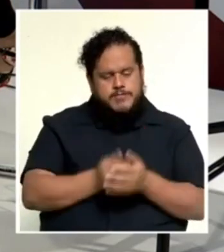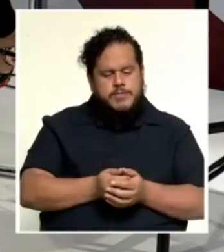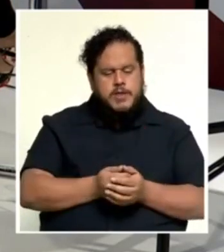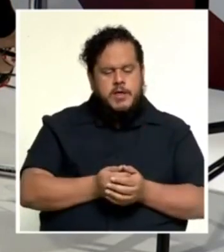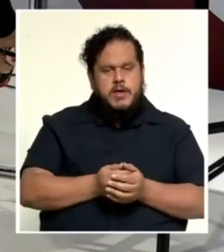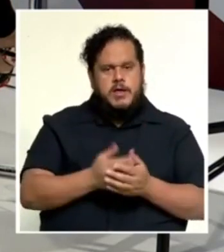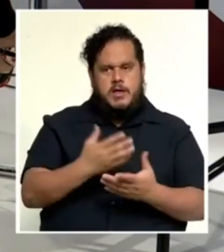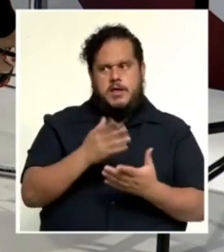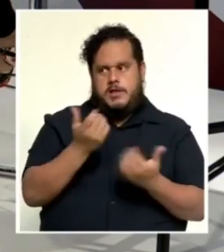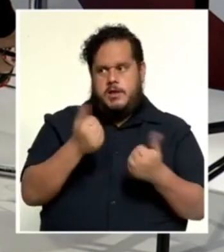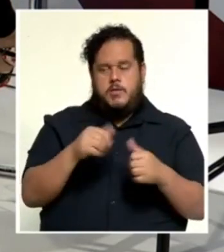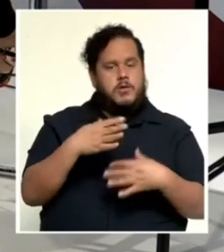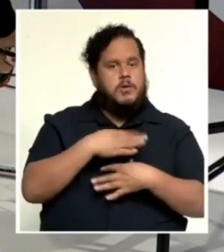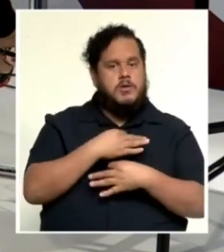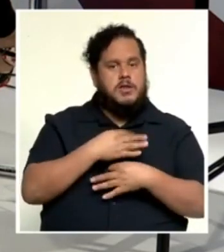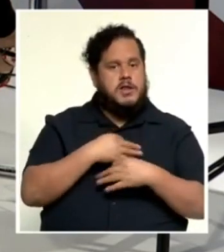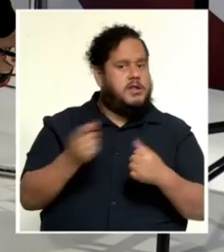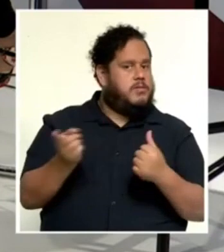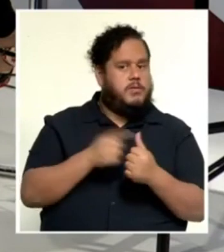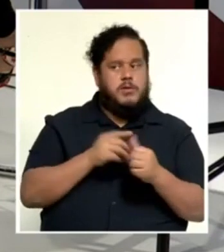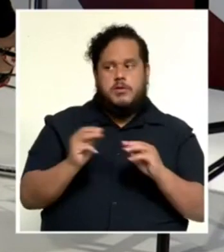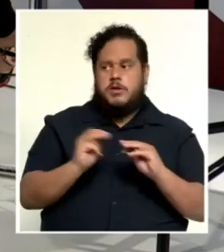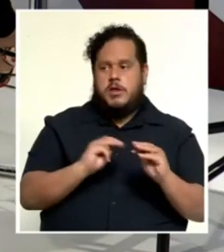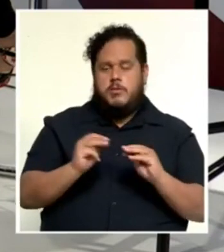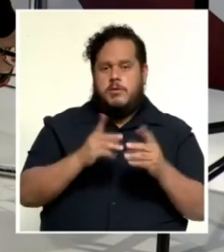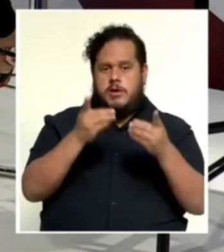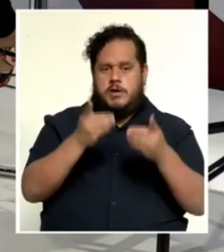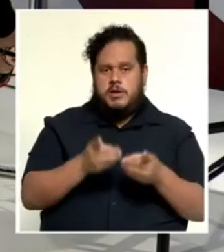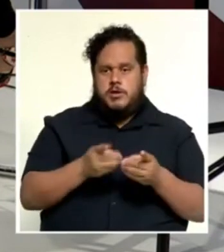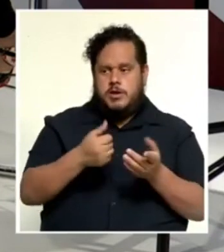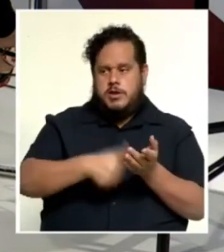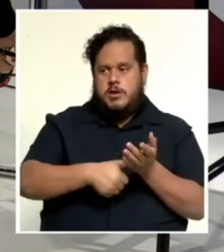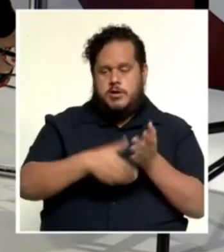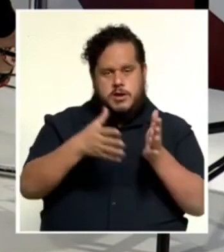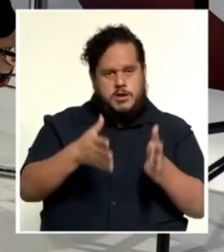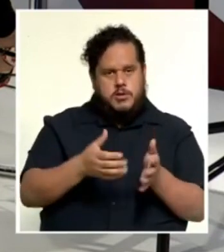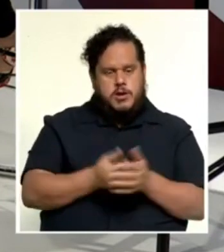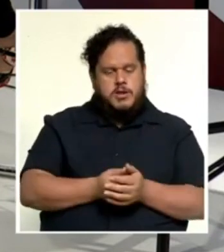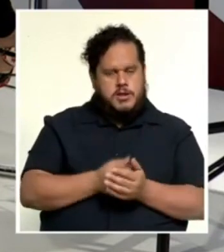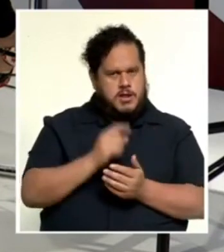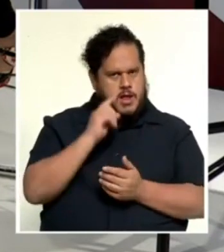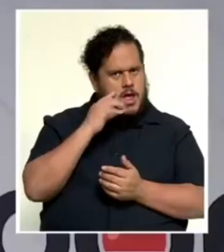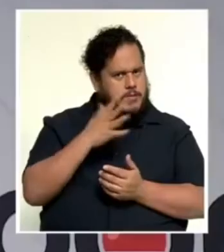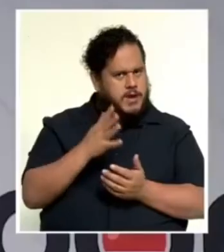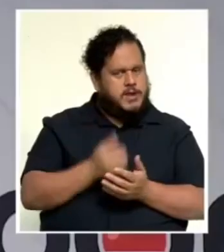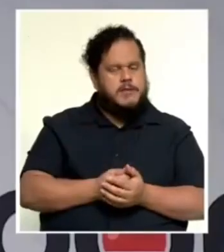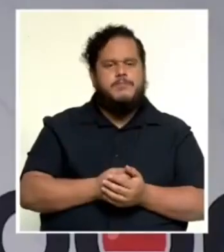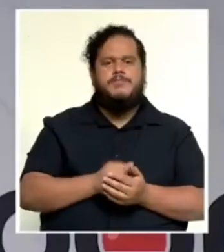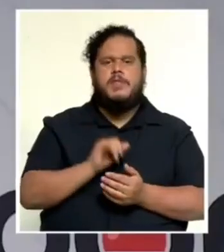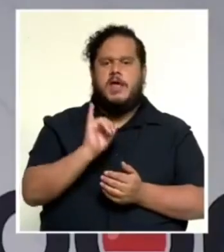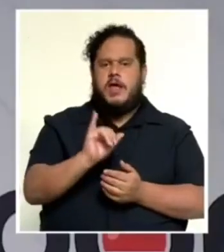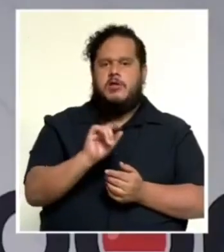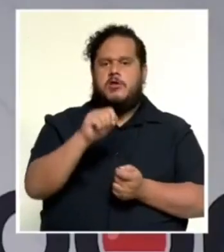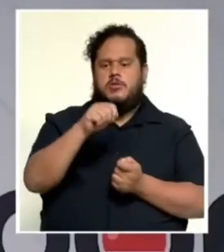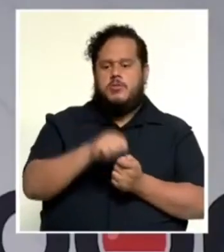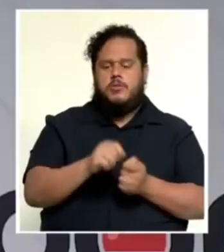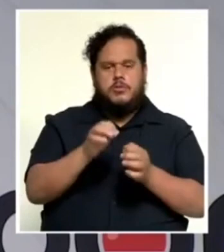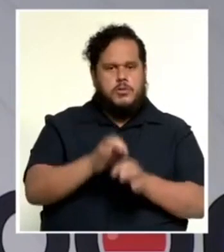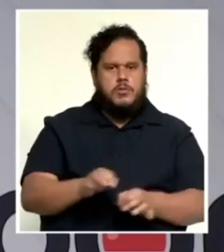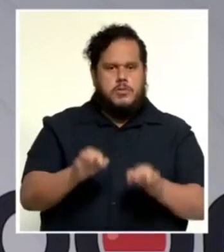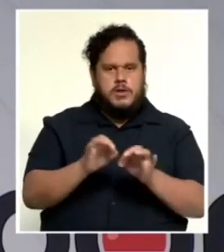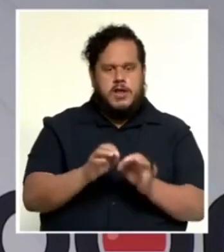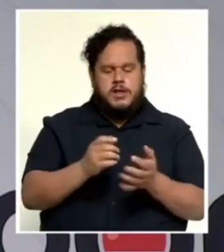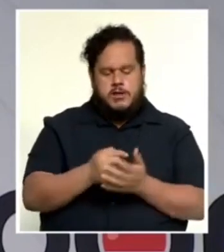los intereses primarios que mueven las decisiones de los electores. ¿Te parece? Eso es un punto fundamental el que